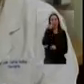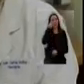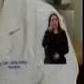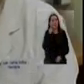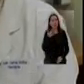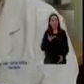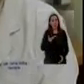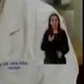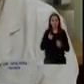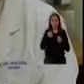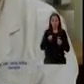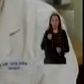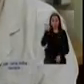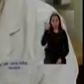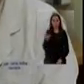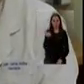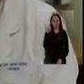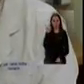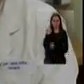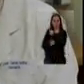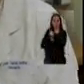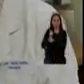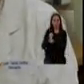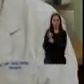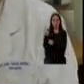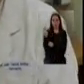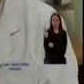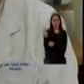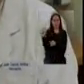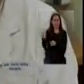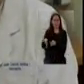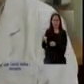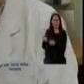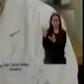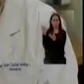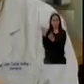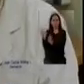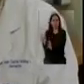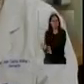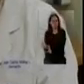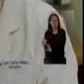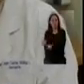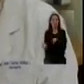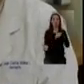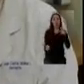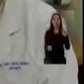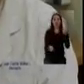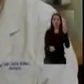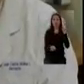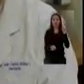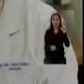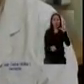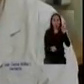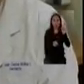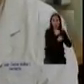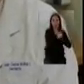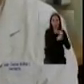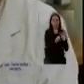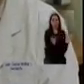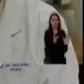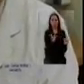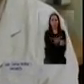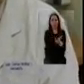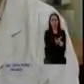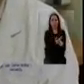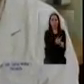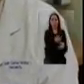tú puedes tener una persona de 60 años muy dañada y puedes tener una de 80 no dañada